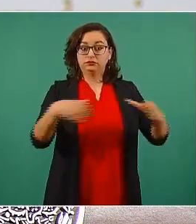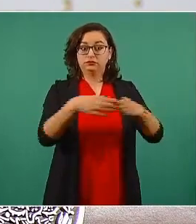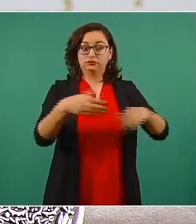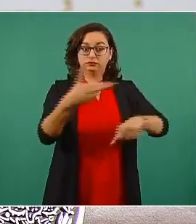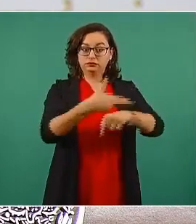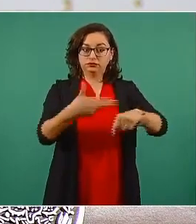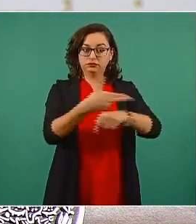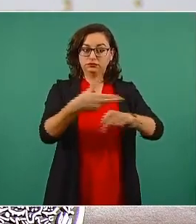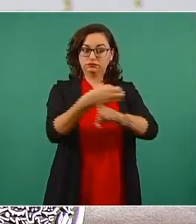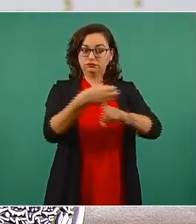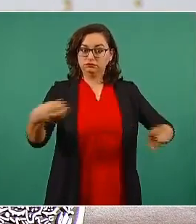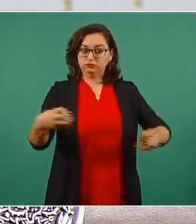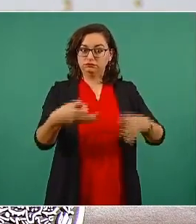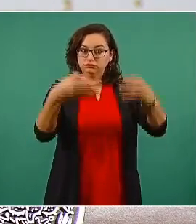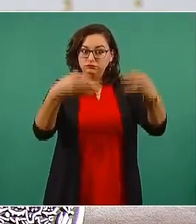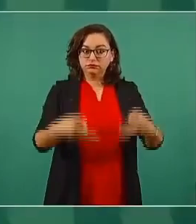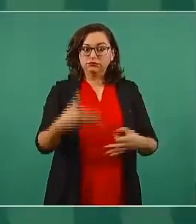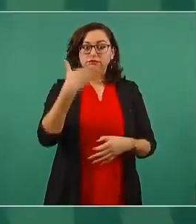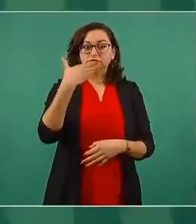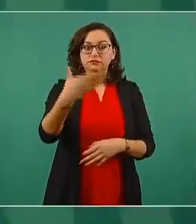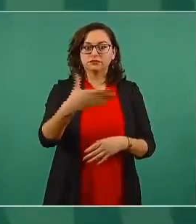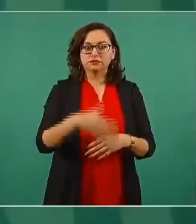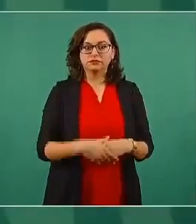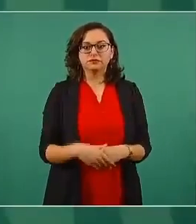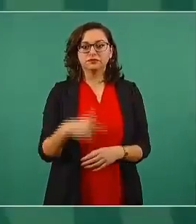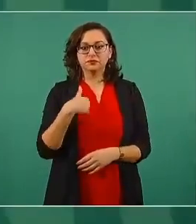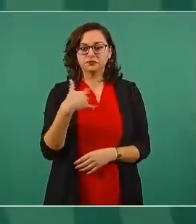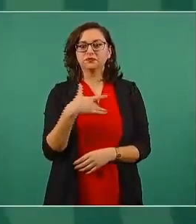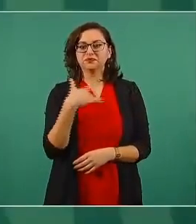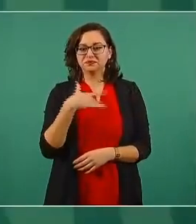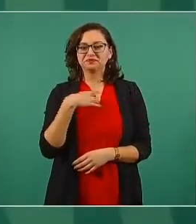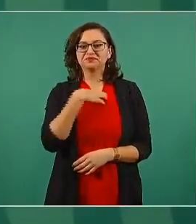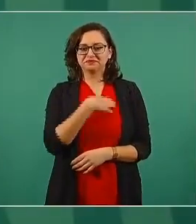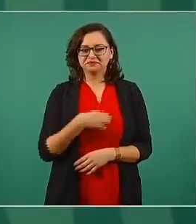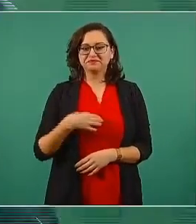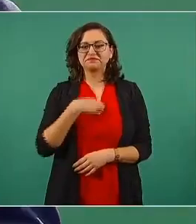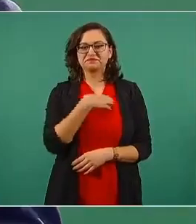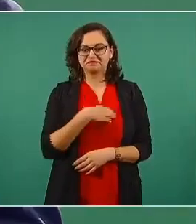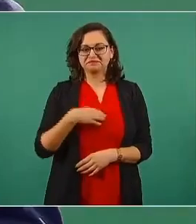No crean, me produce cierta satisfacción,